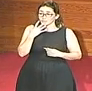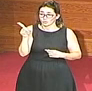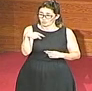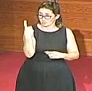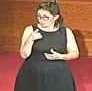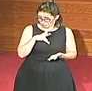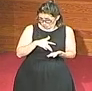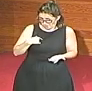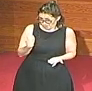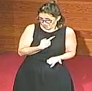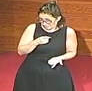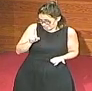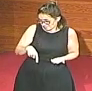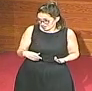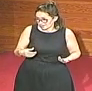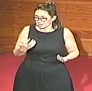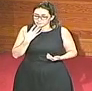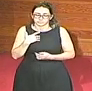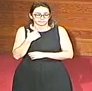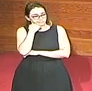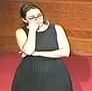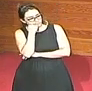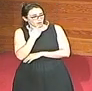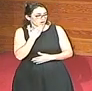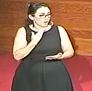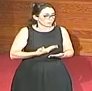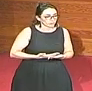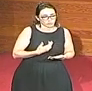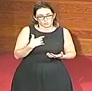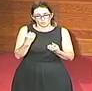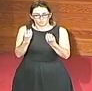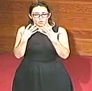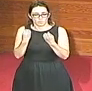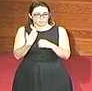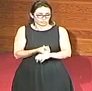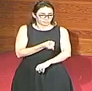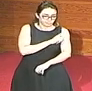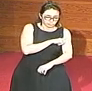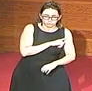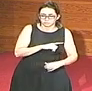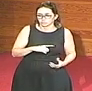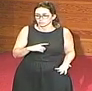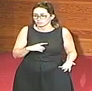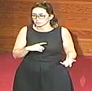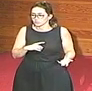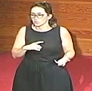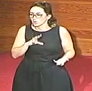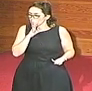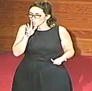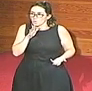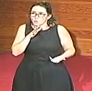damos, no? Si estamos aburridos, sobreinformados, no sobreinformados en el criterio, ojo,